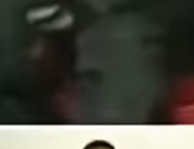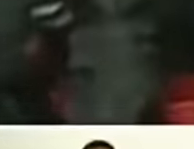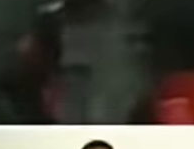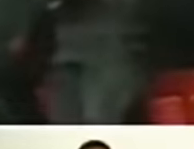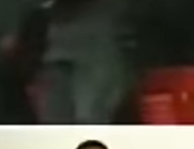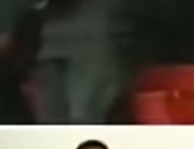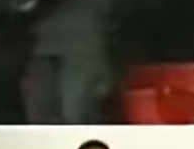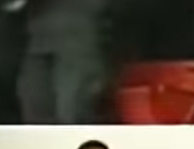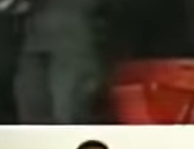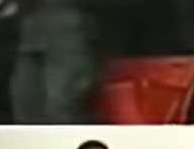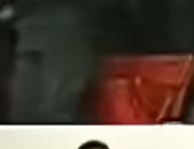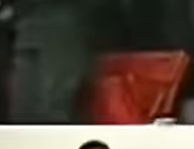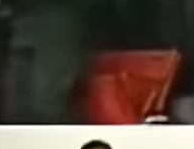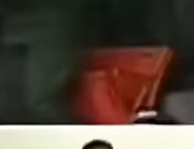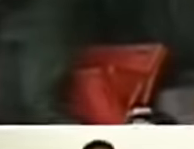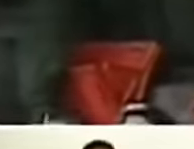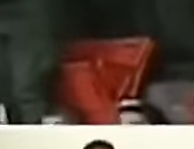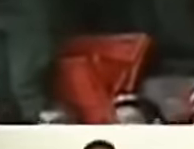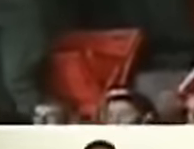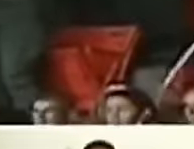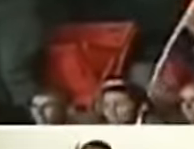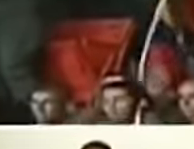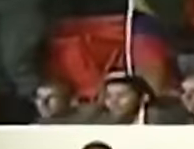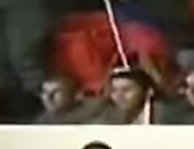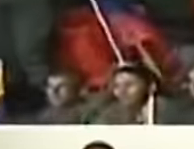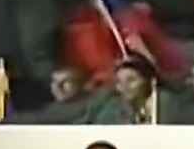Ustedes deben recordar sus tiempos de cadete, ¿verdad?